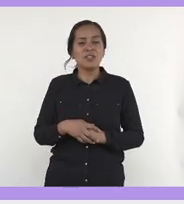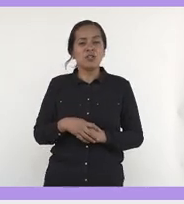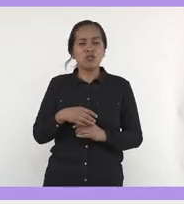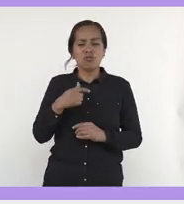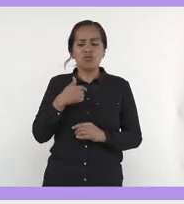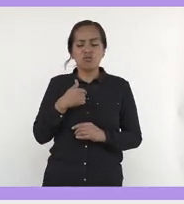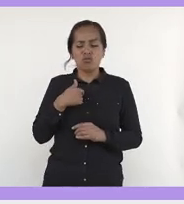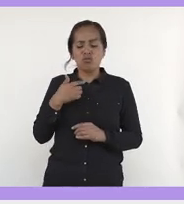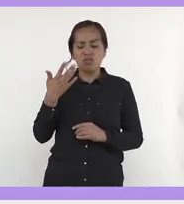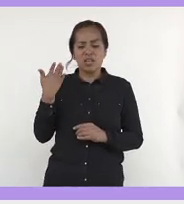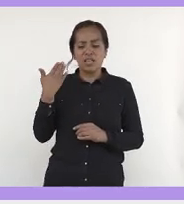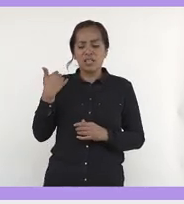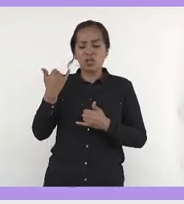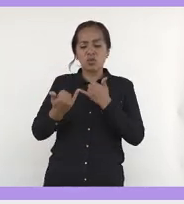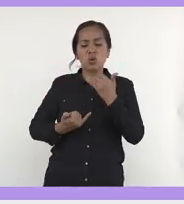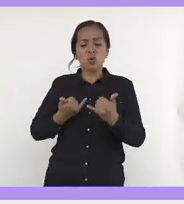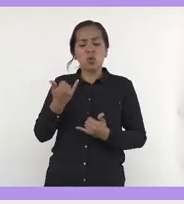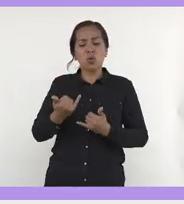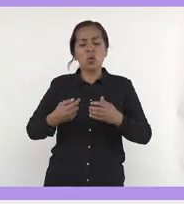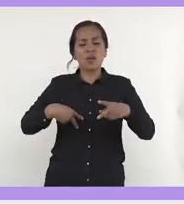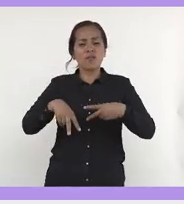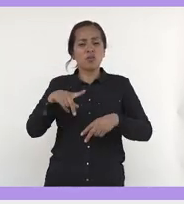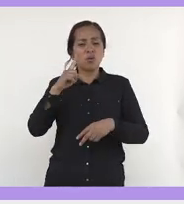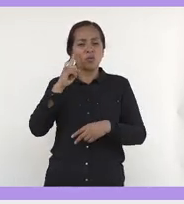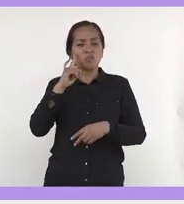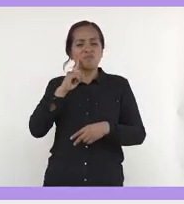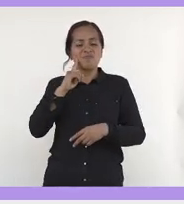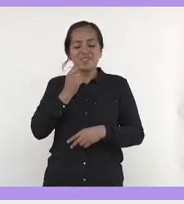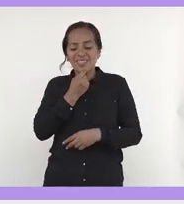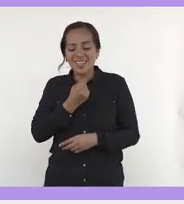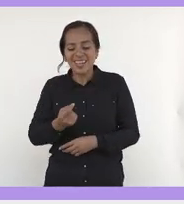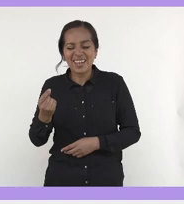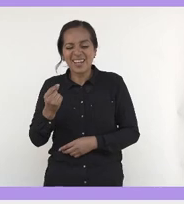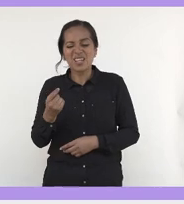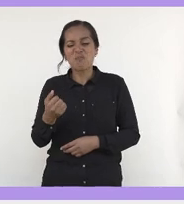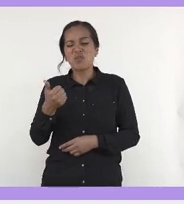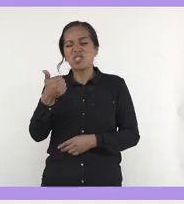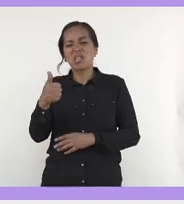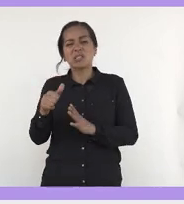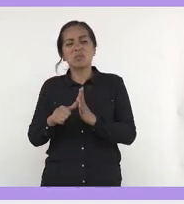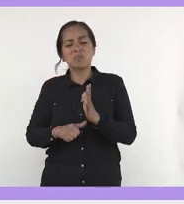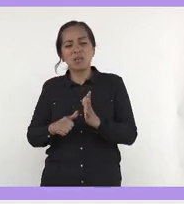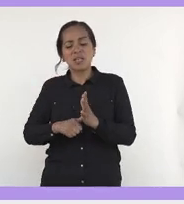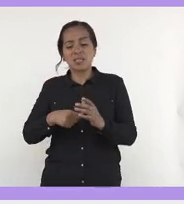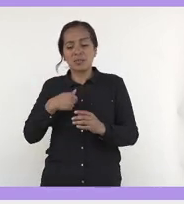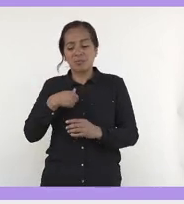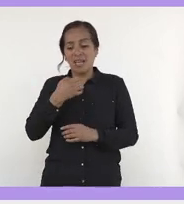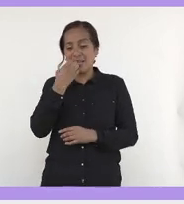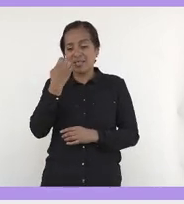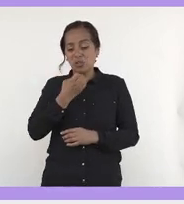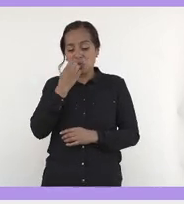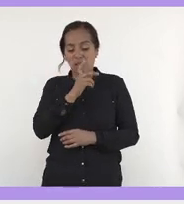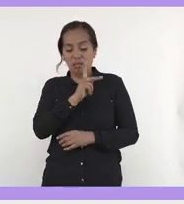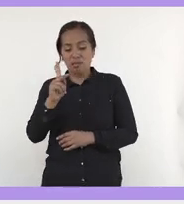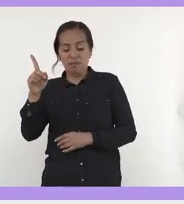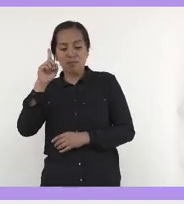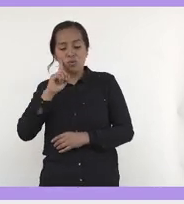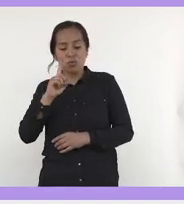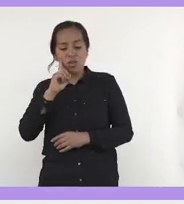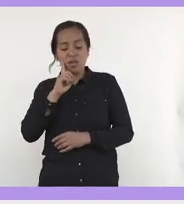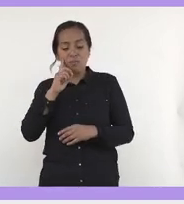quería jugar fútbol desde que era chica y por seis meses más o menos mi escuela que era una escuela de puras mujeres